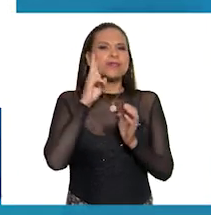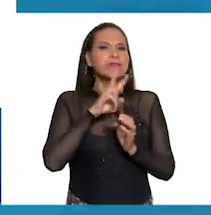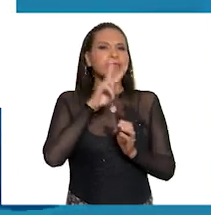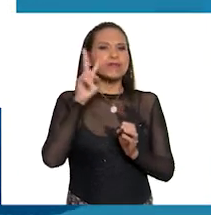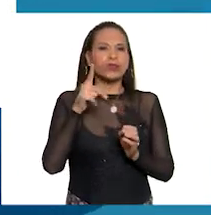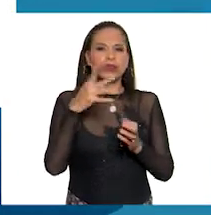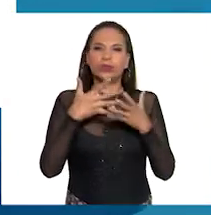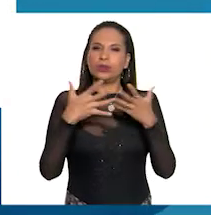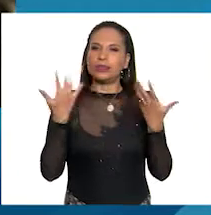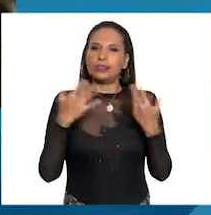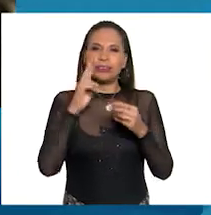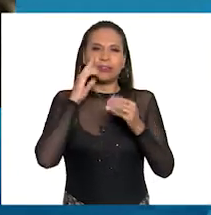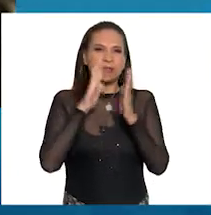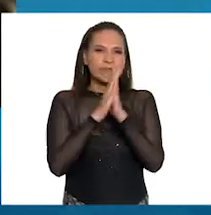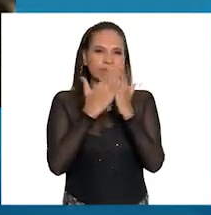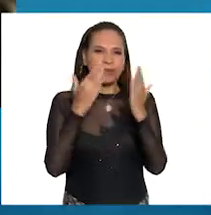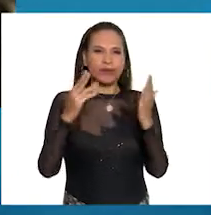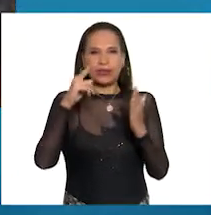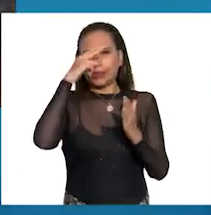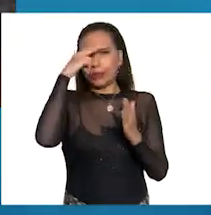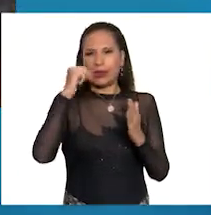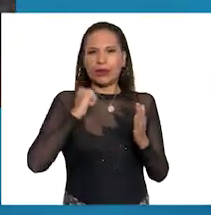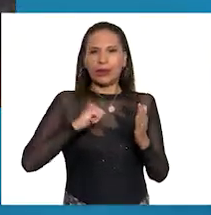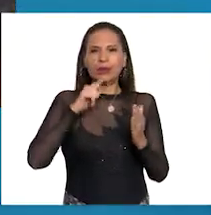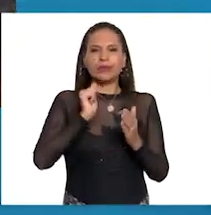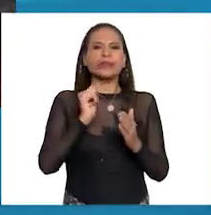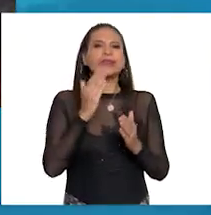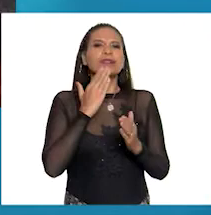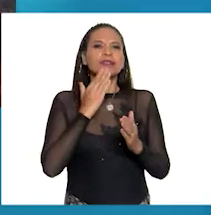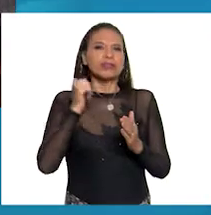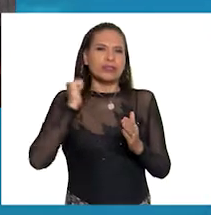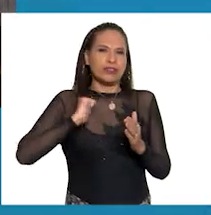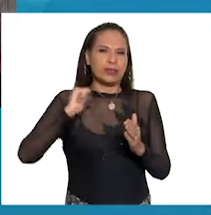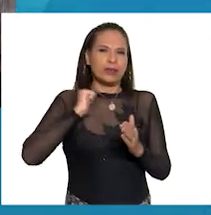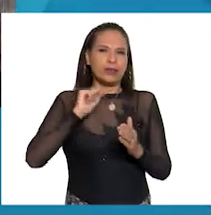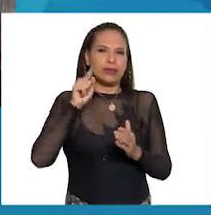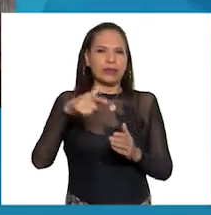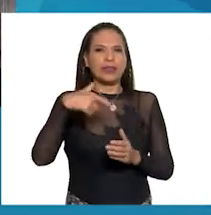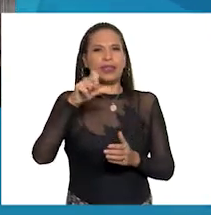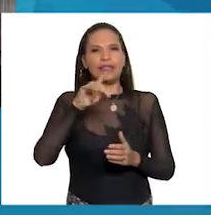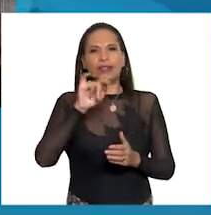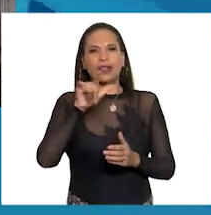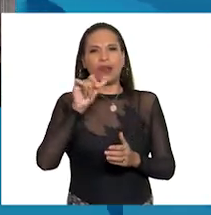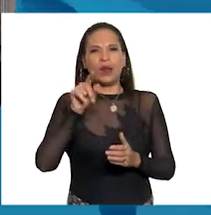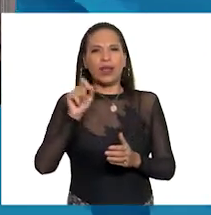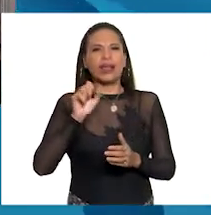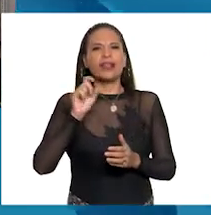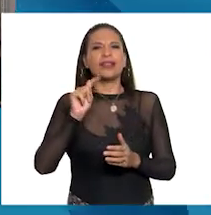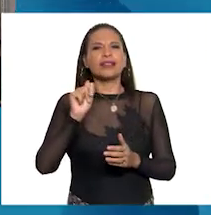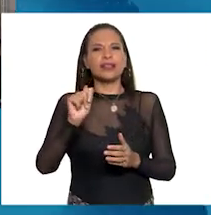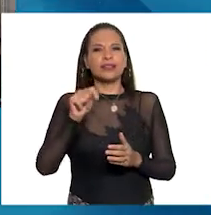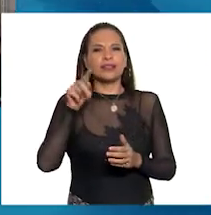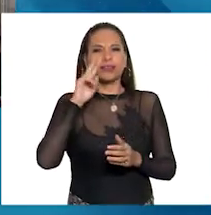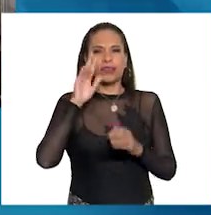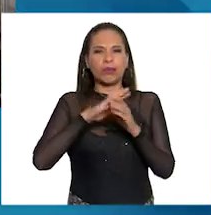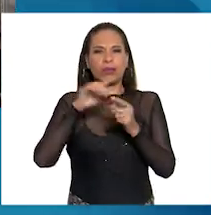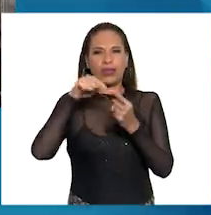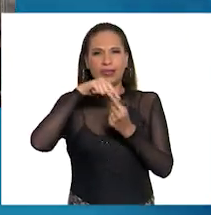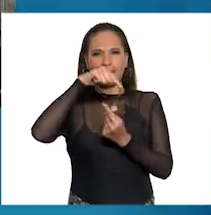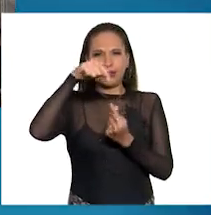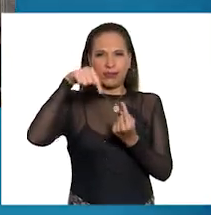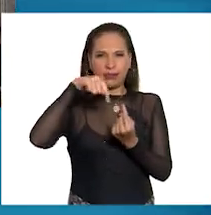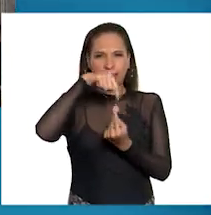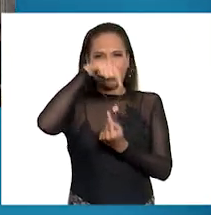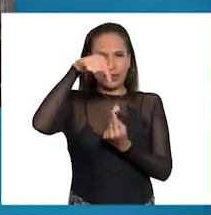como un gran tríptico. En el México prehispánico el héroe es Quetzalcóatl. Las imágenes son como en espiral, como si el tiempo